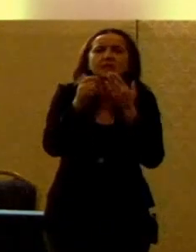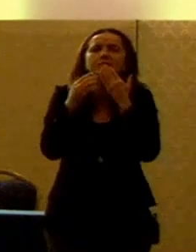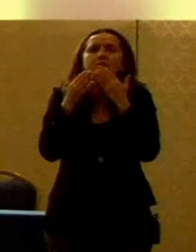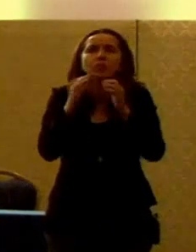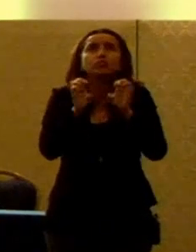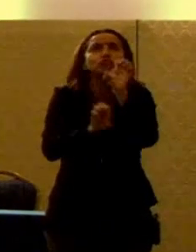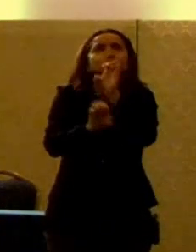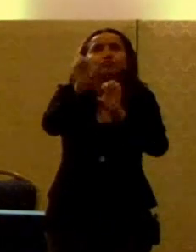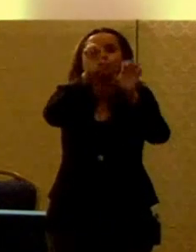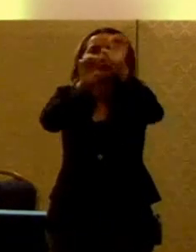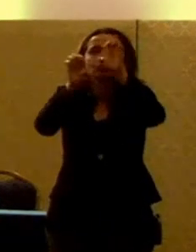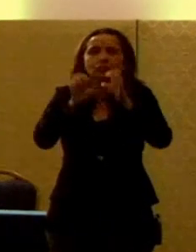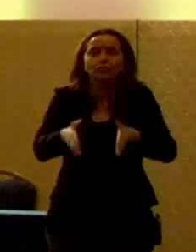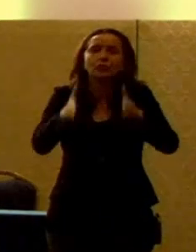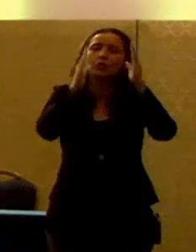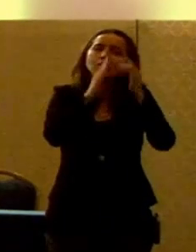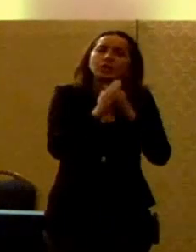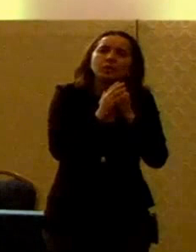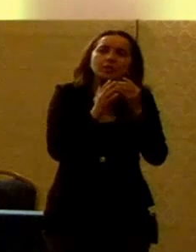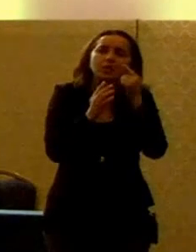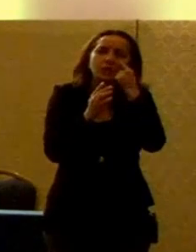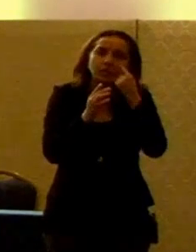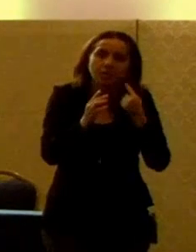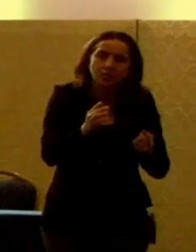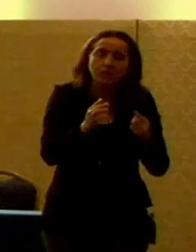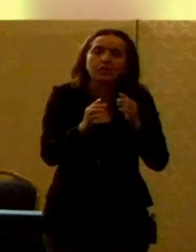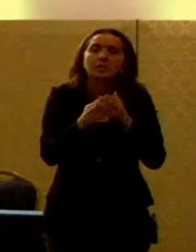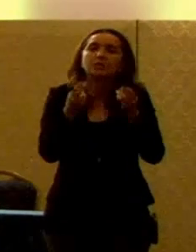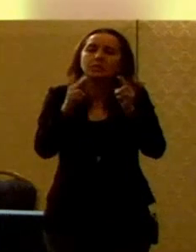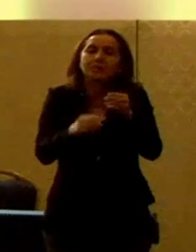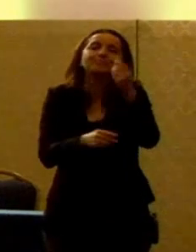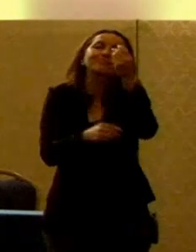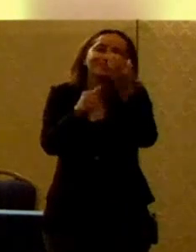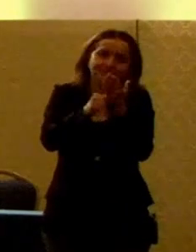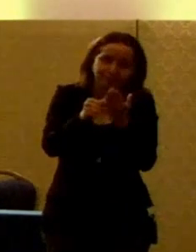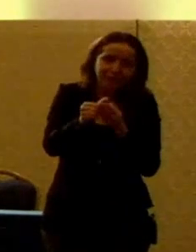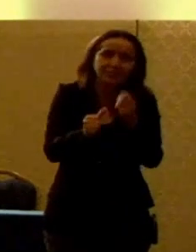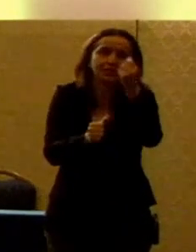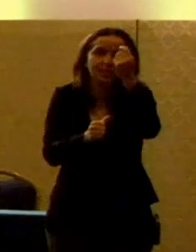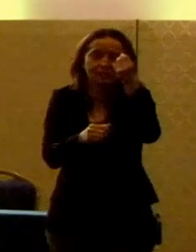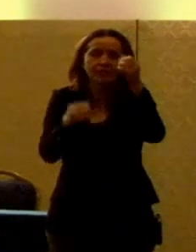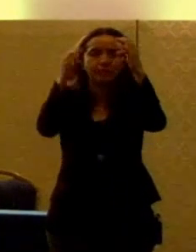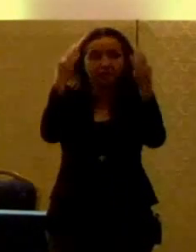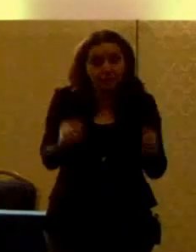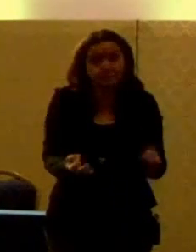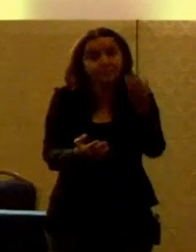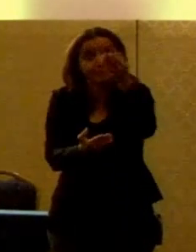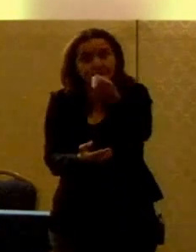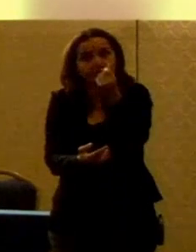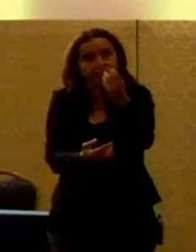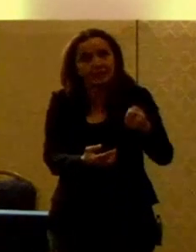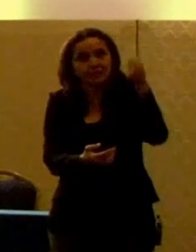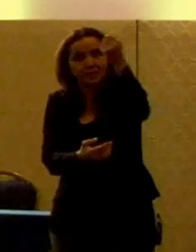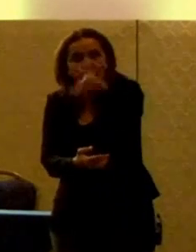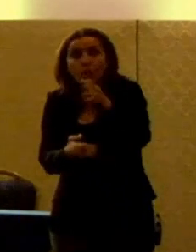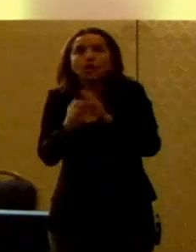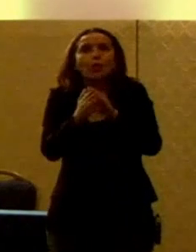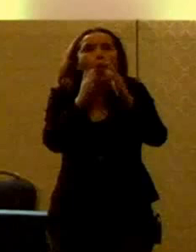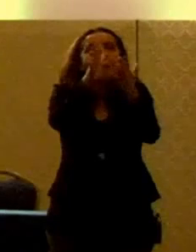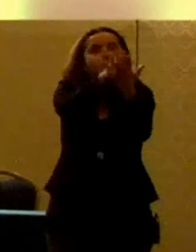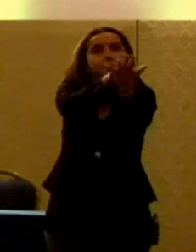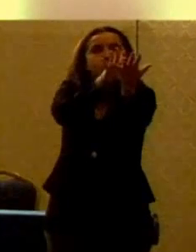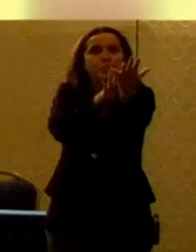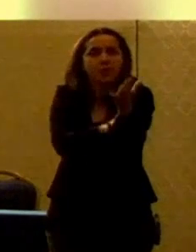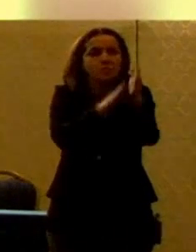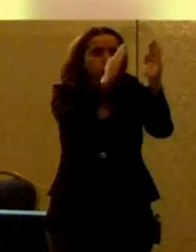bueno, por supuesto no puedo omitirlo, el Ministerio de Hacienda, ¿no?, que era quien iba a poner la plata. Se diseñó todo un programa que básicamente